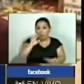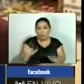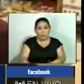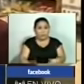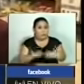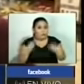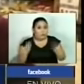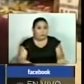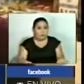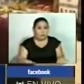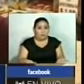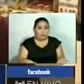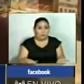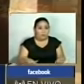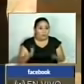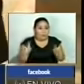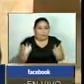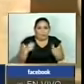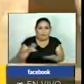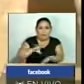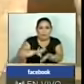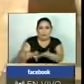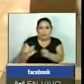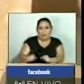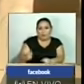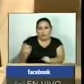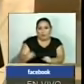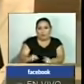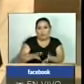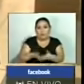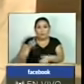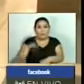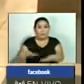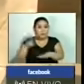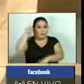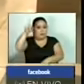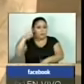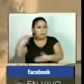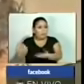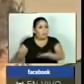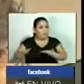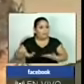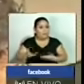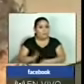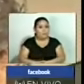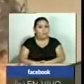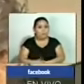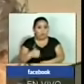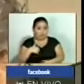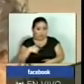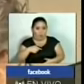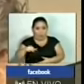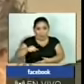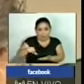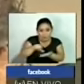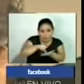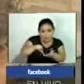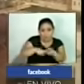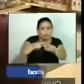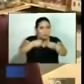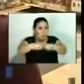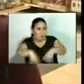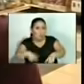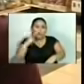tenemos cómo pasarla, pues. Y gracias a Dios pues nos han dado esta ayuda. Llevo aceite, huevos,